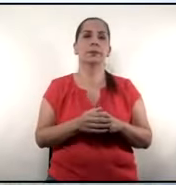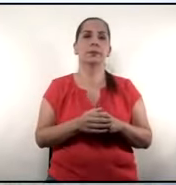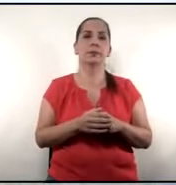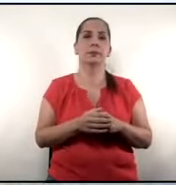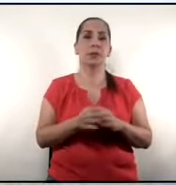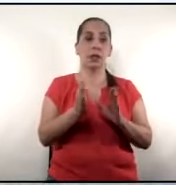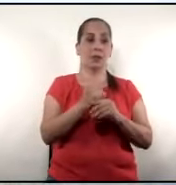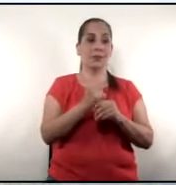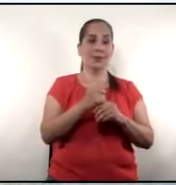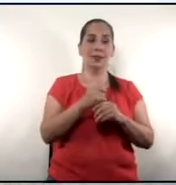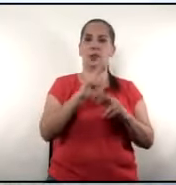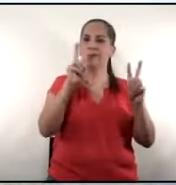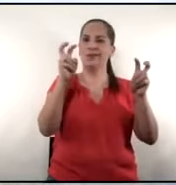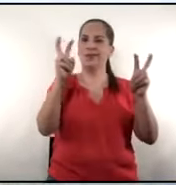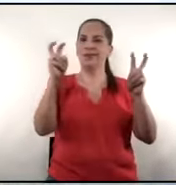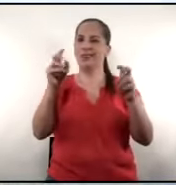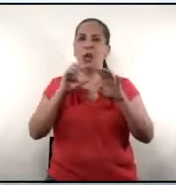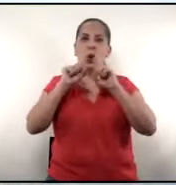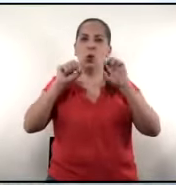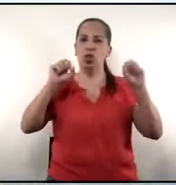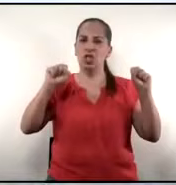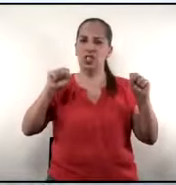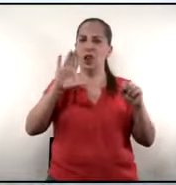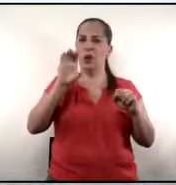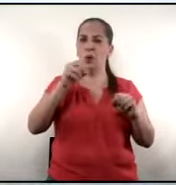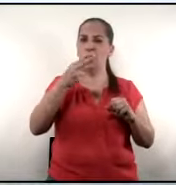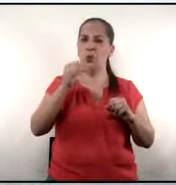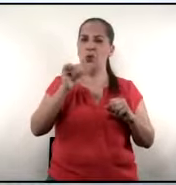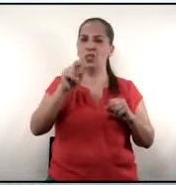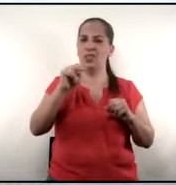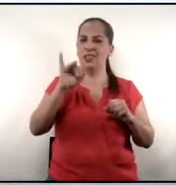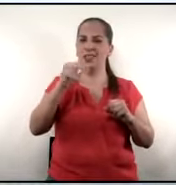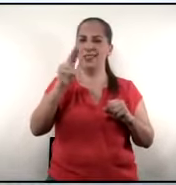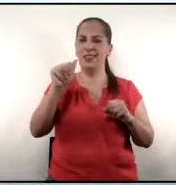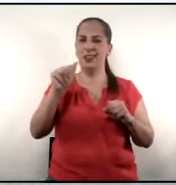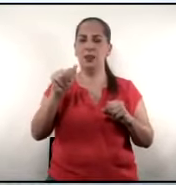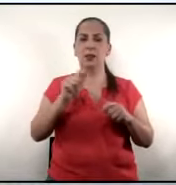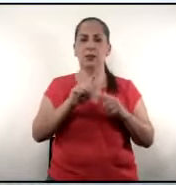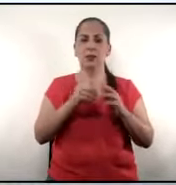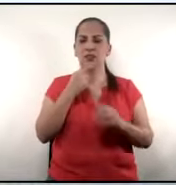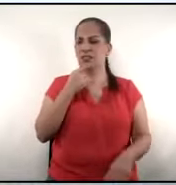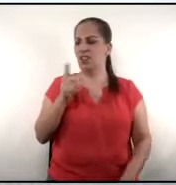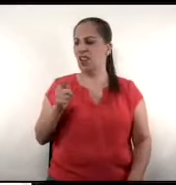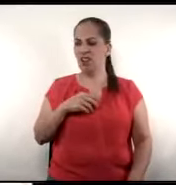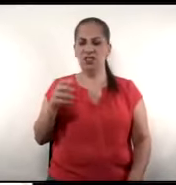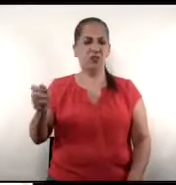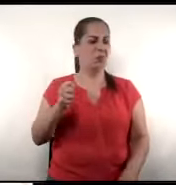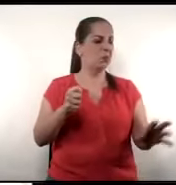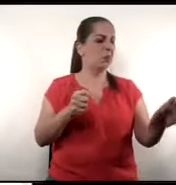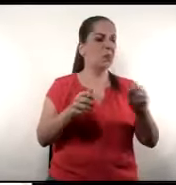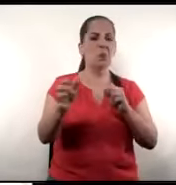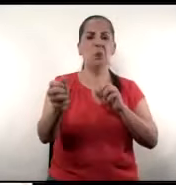los eventos de la cochinilla, lo primero que nos enterábamos, uno decía, pero es que estos son pichuleos.